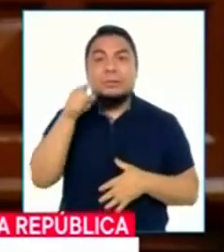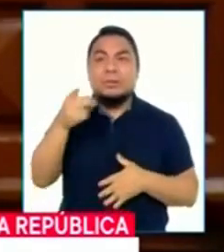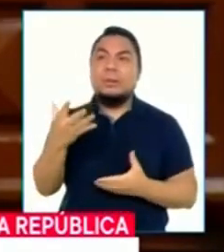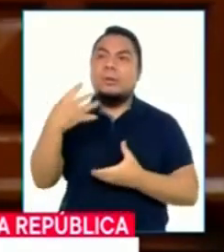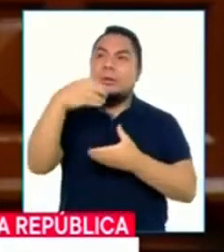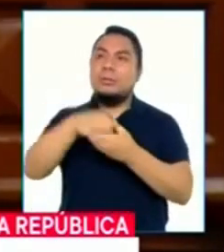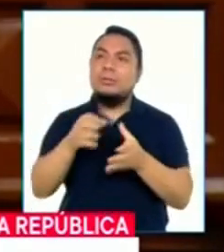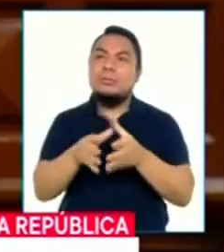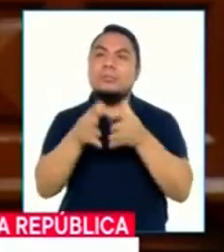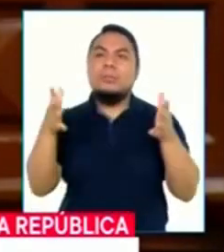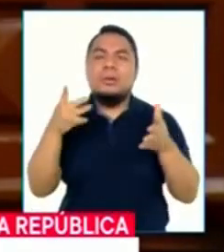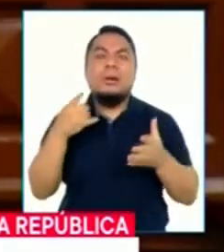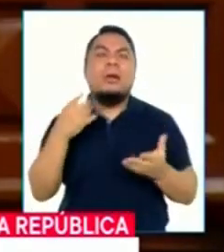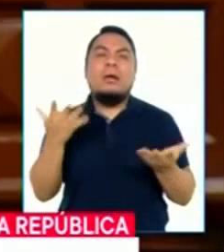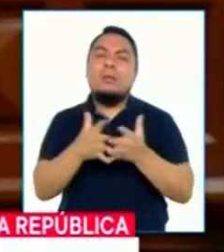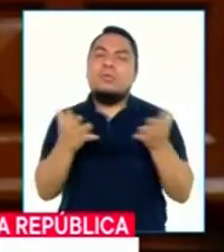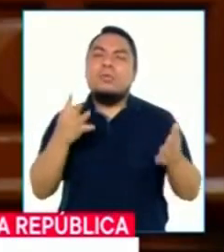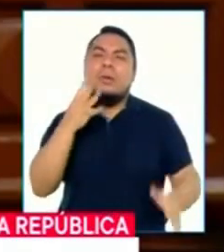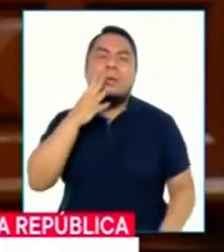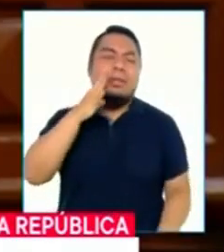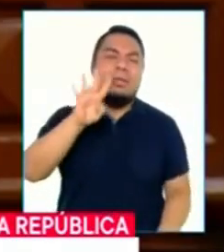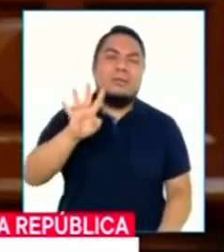suma, indiferente.